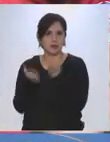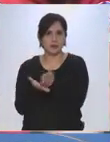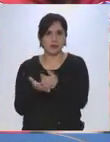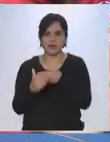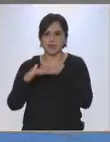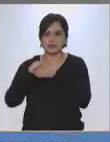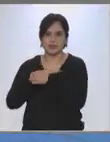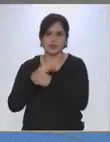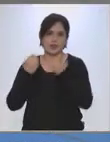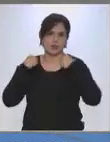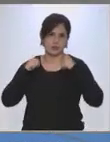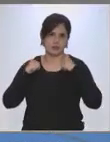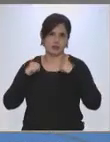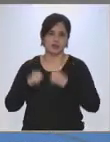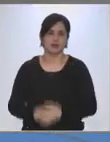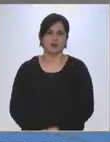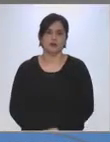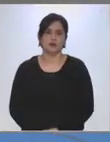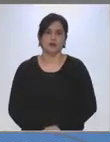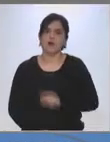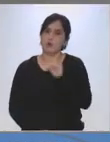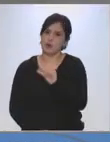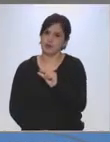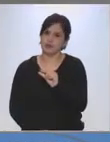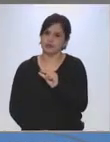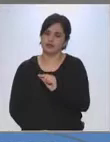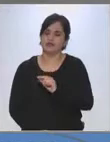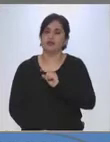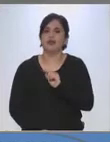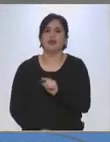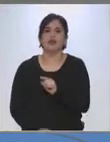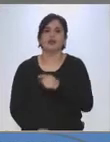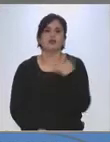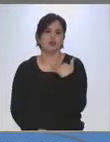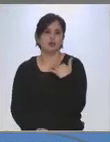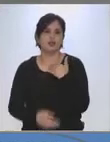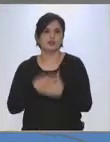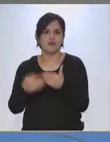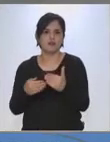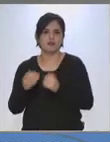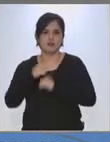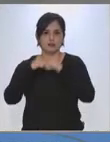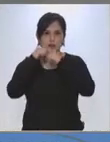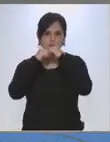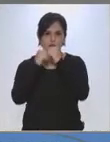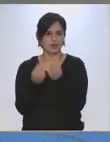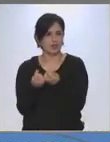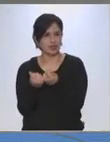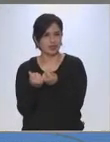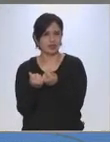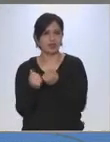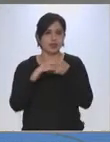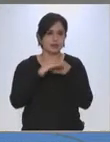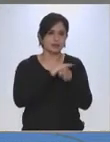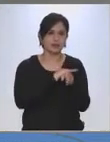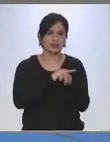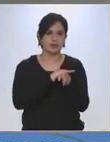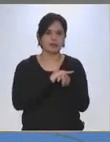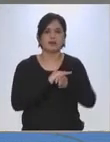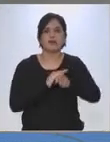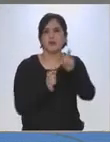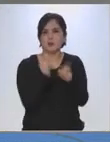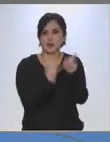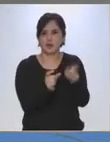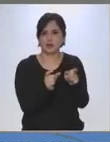accesibilidad a los deportistas paralímpicos pocas de allí la importancia de avanzar en infraestructura de calidad y accesible para los